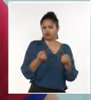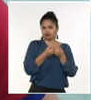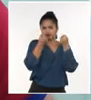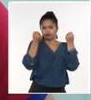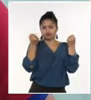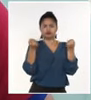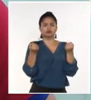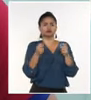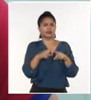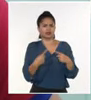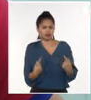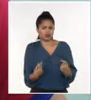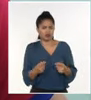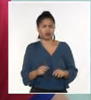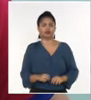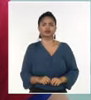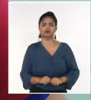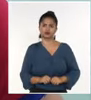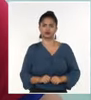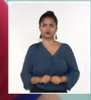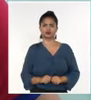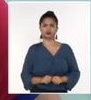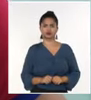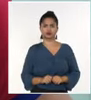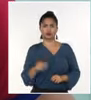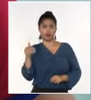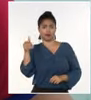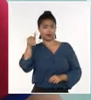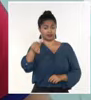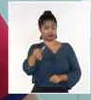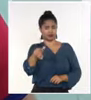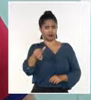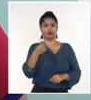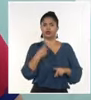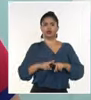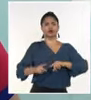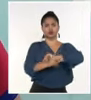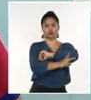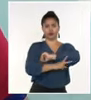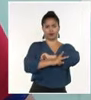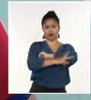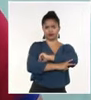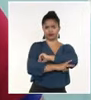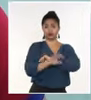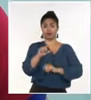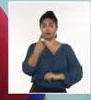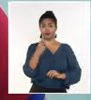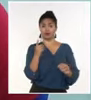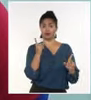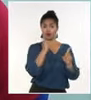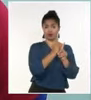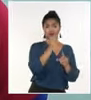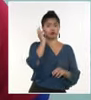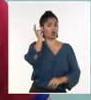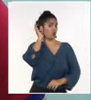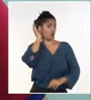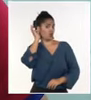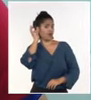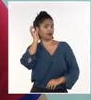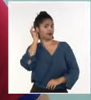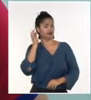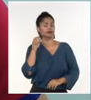estuve en el Gran Slam de Uzbekistán, en Tashkent, y en el primer combate con la Suiza.